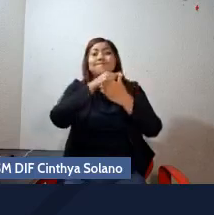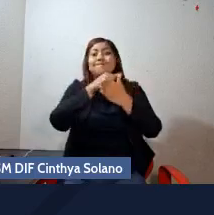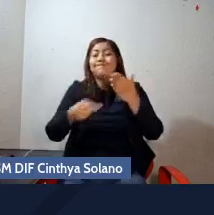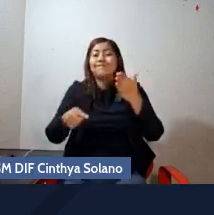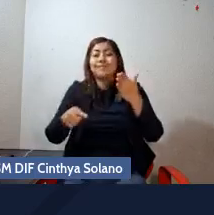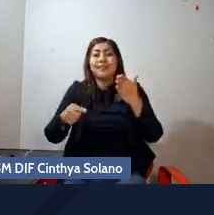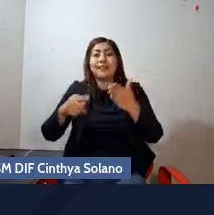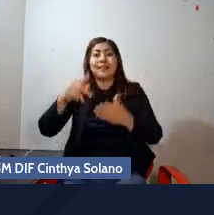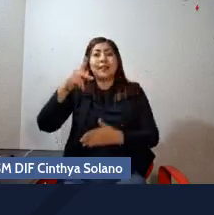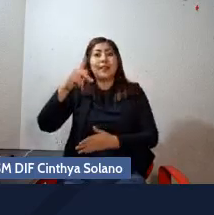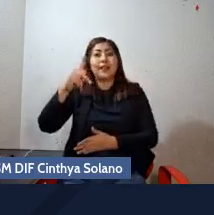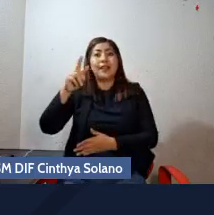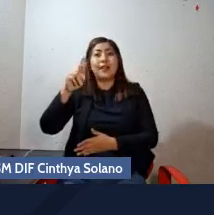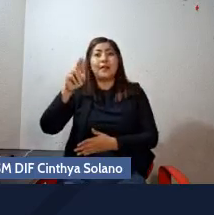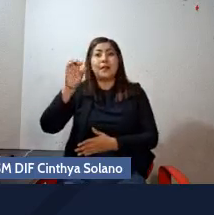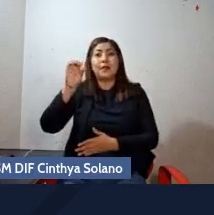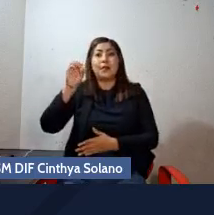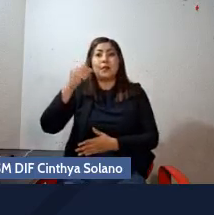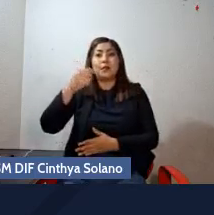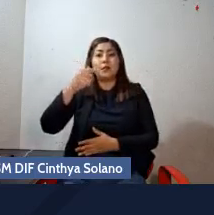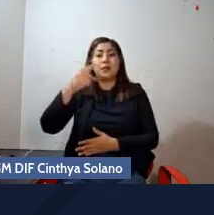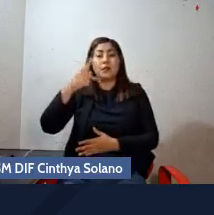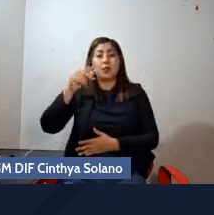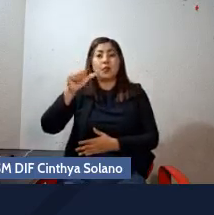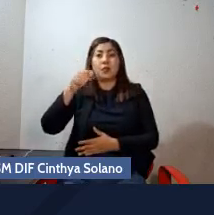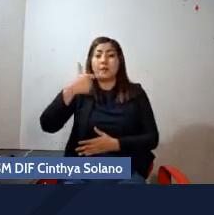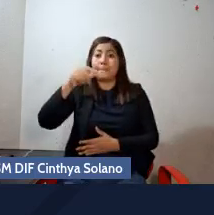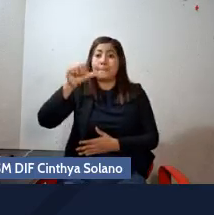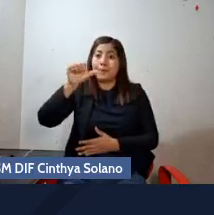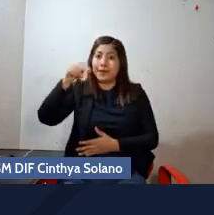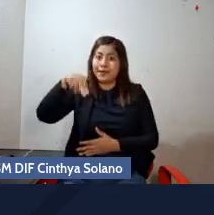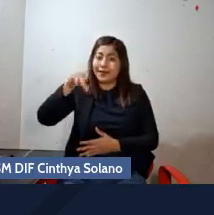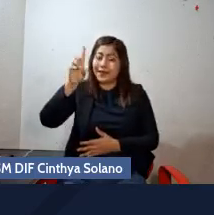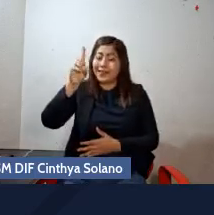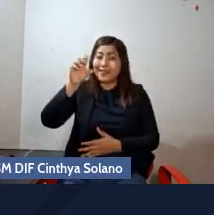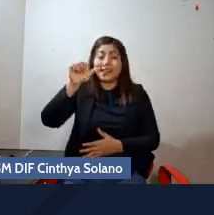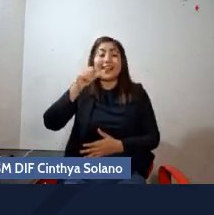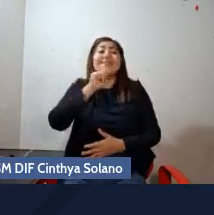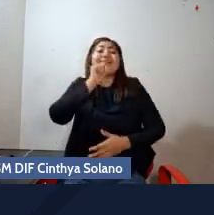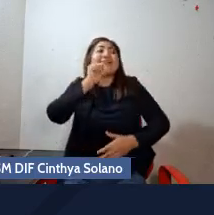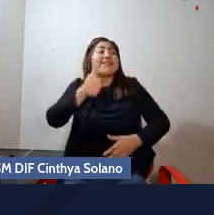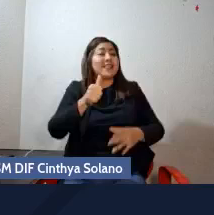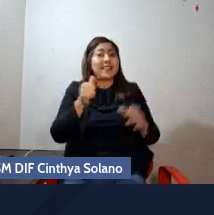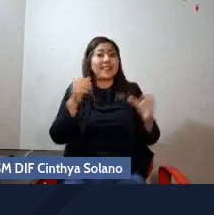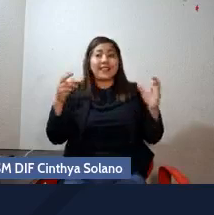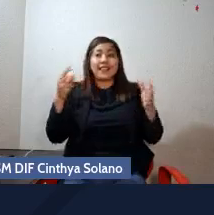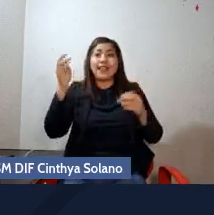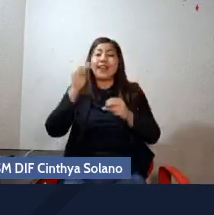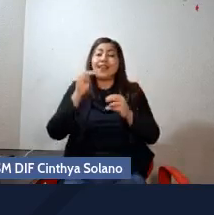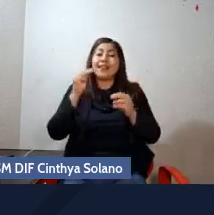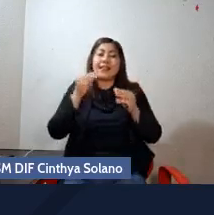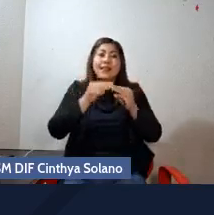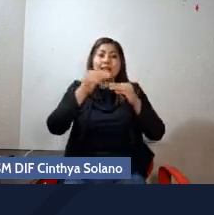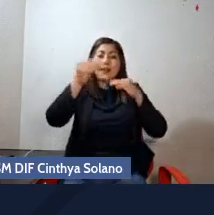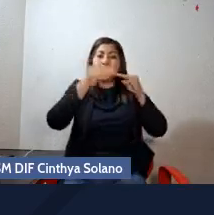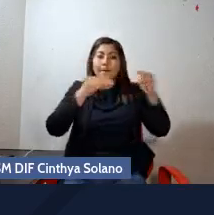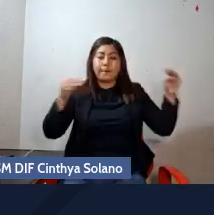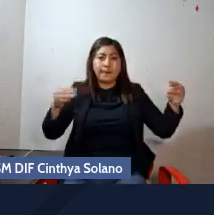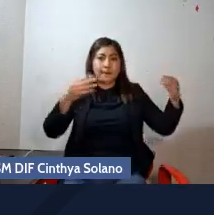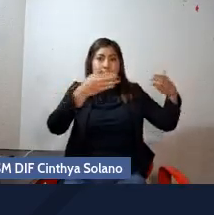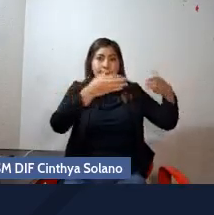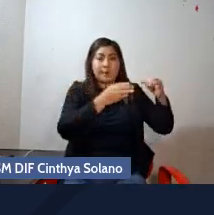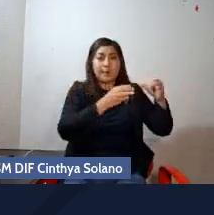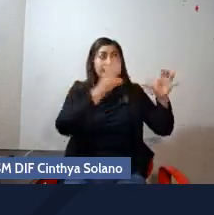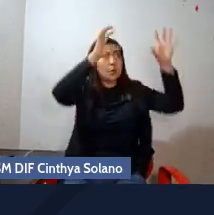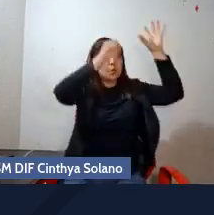no esté tan cerca y puedan evitar que las personas estén siendo bombardeadas con esta información, lo cual es